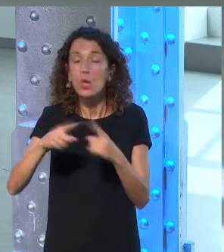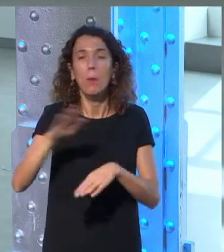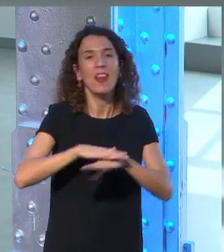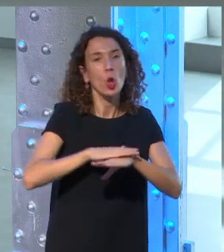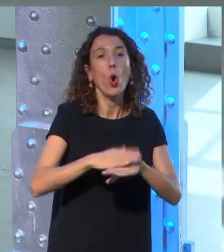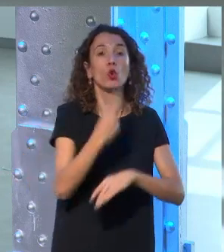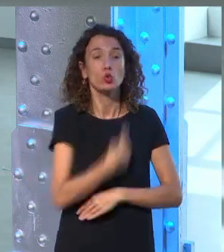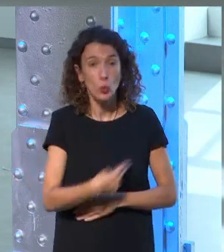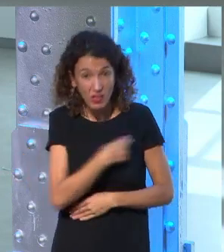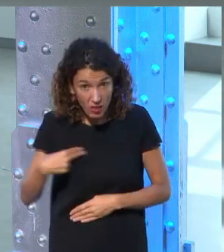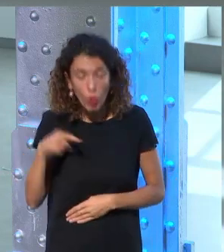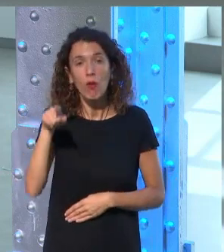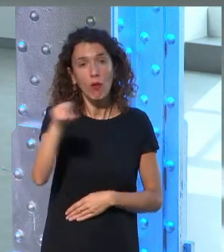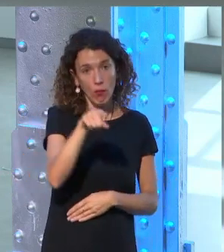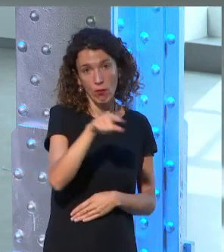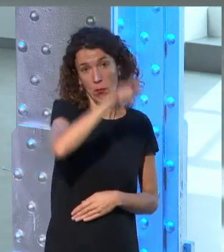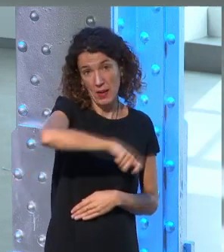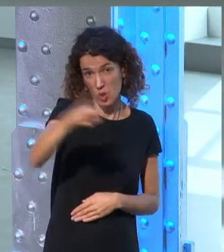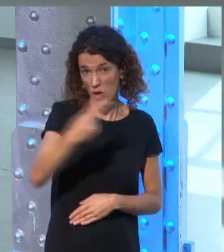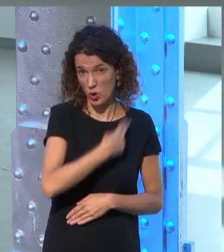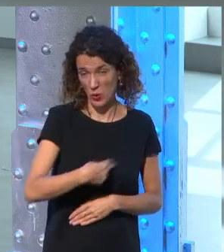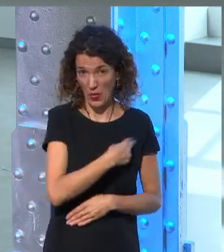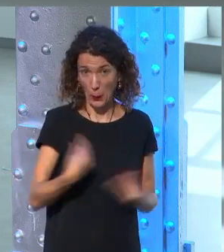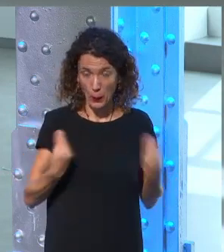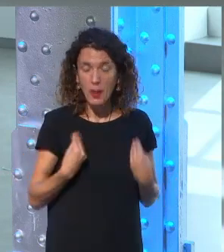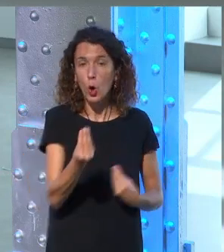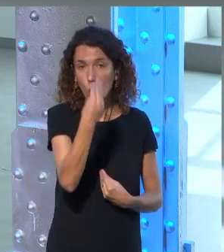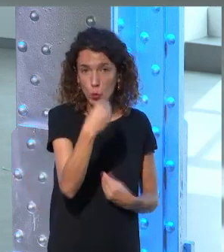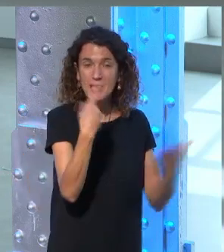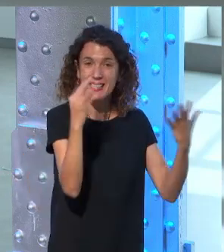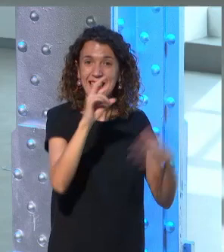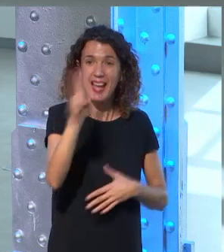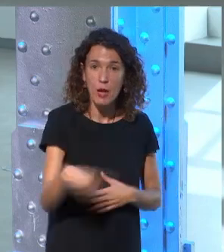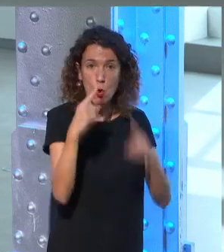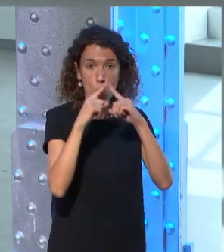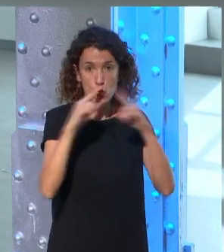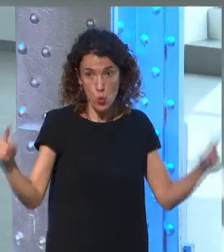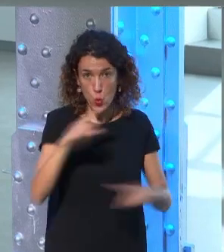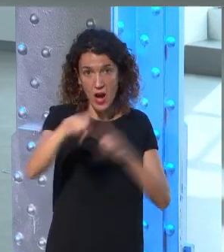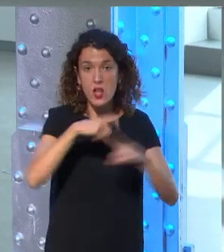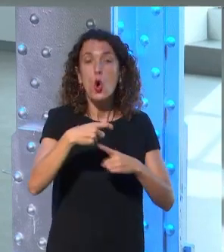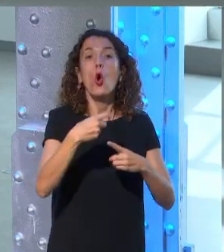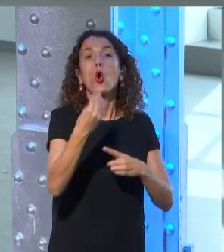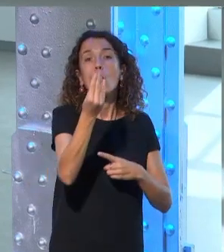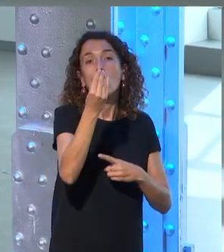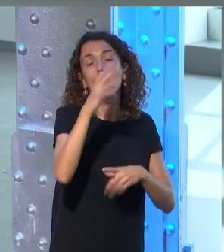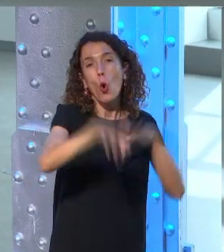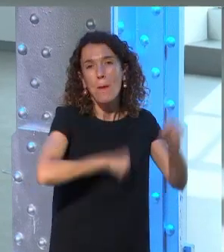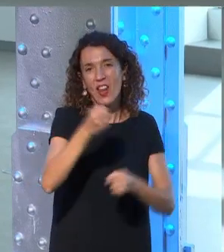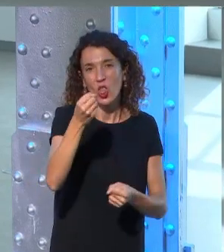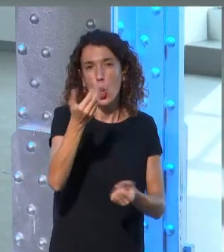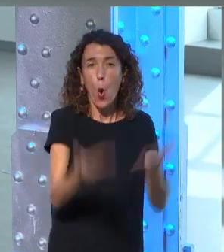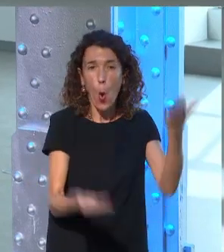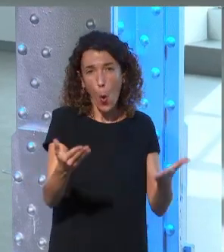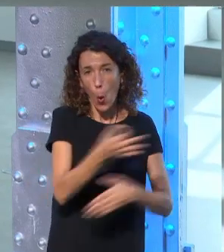suizo medio o media, o la suiza media, consume 60 euros al año en productos de comercio justo.